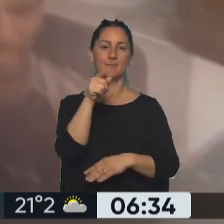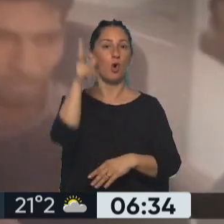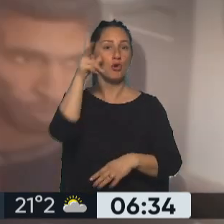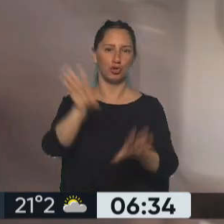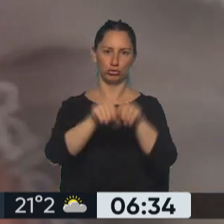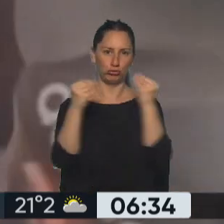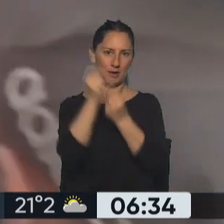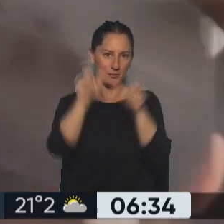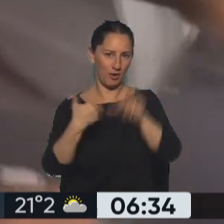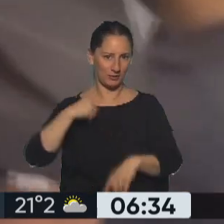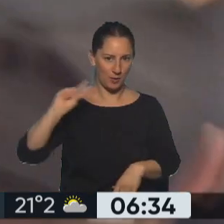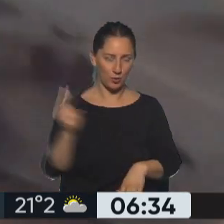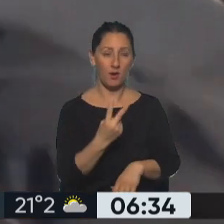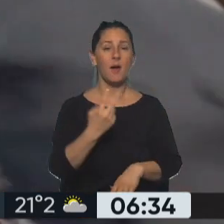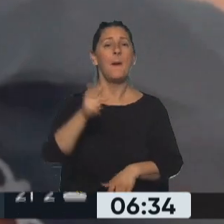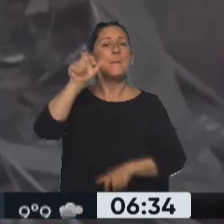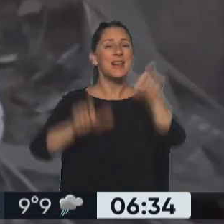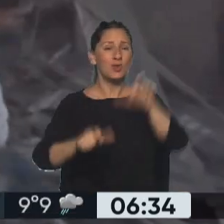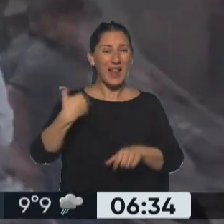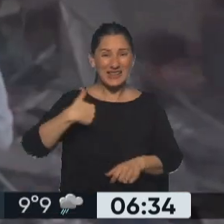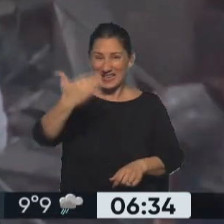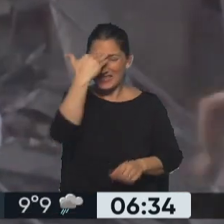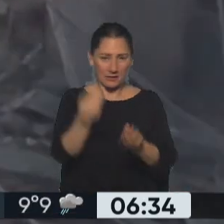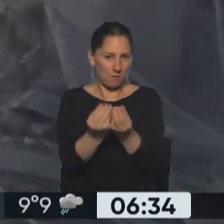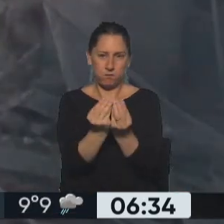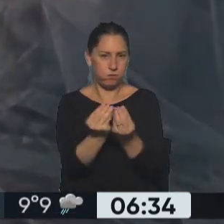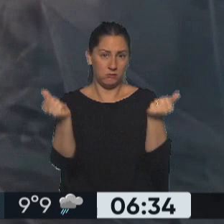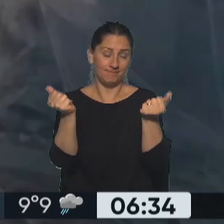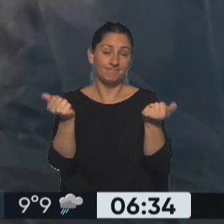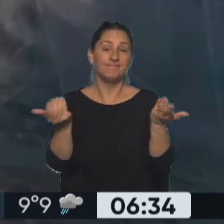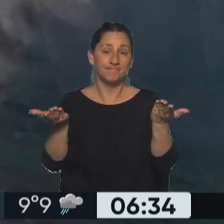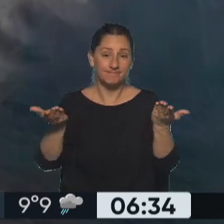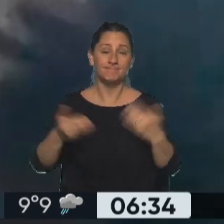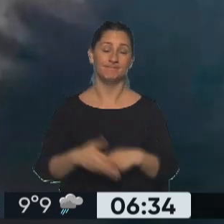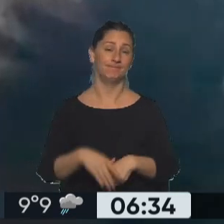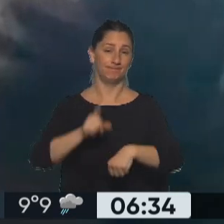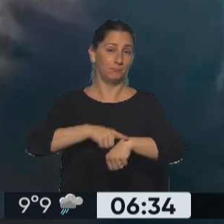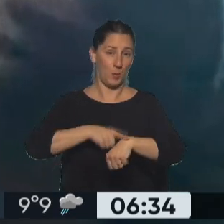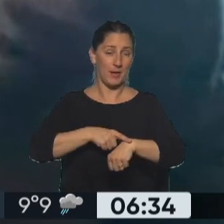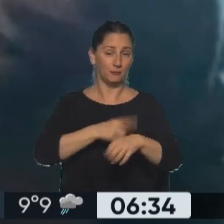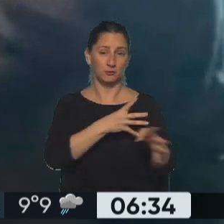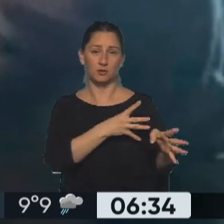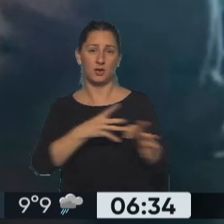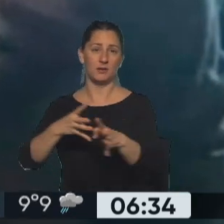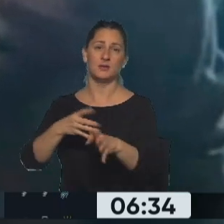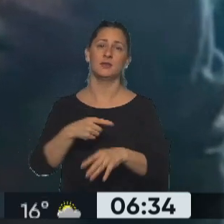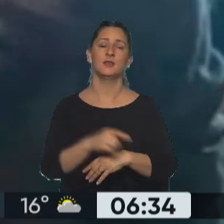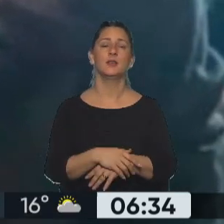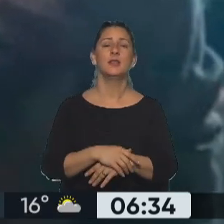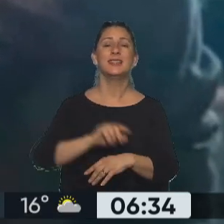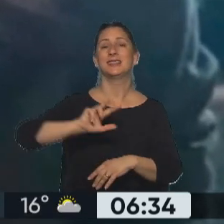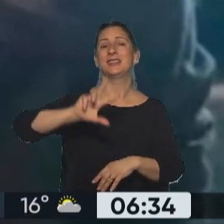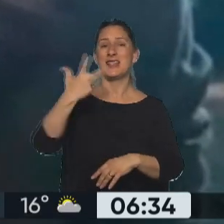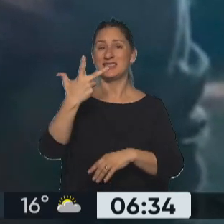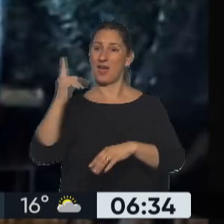mundo. Otros 15 continúan desaparecidos en el marco del conflicto que se enfrenta justamente en Oriente Medio. En tanto, el